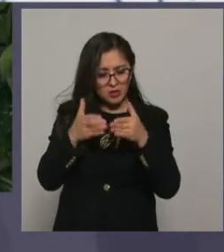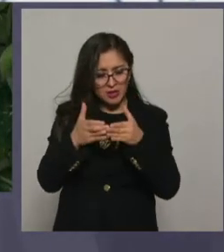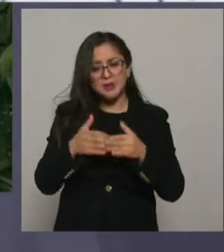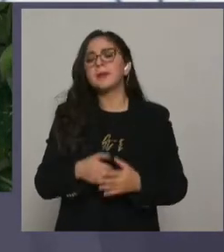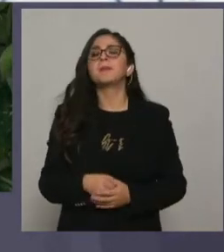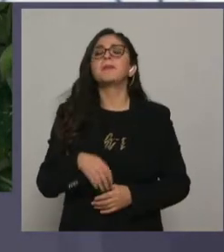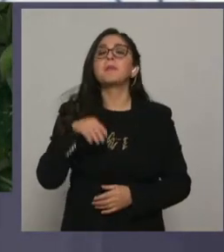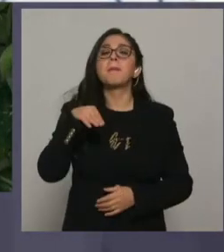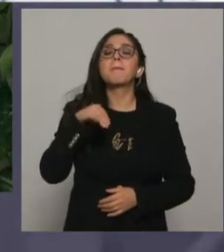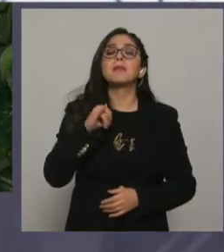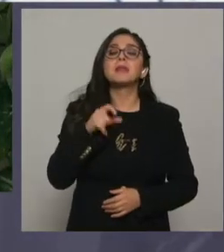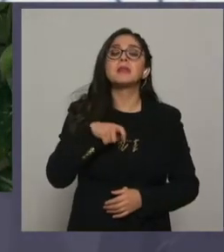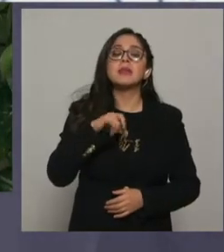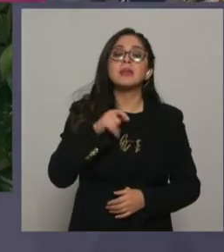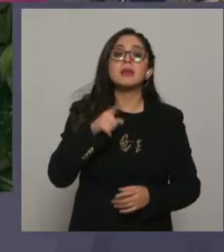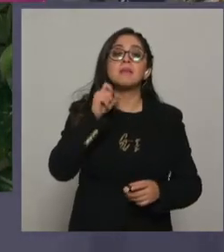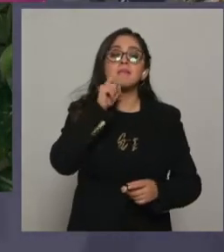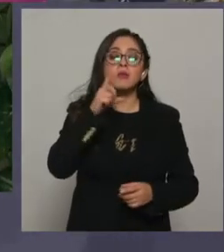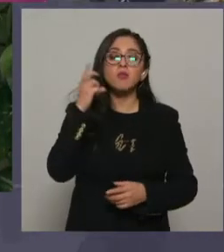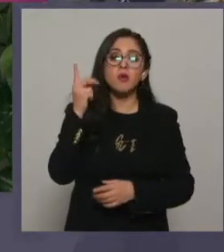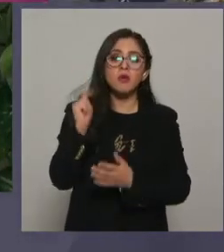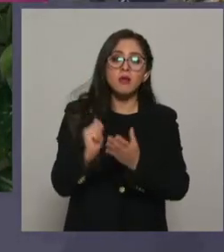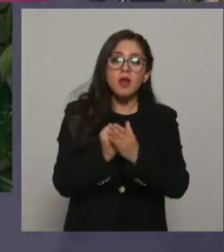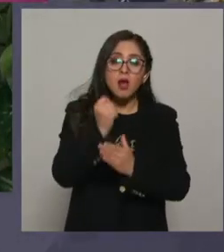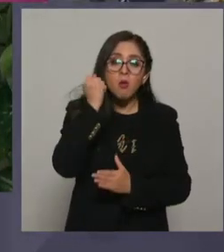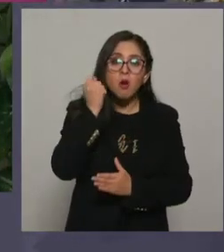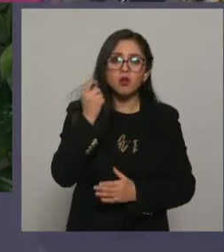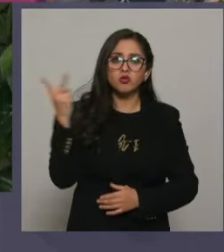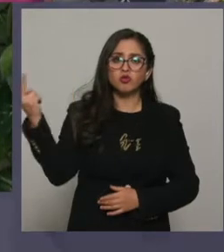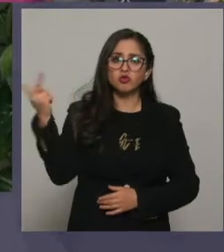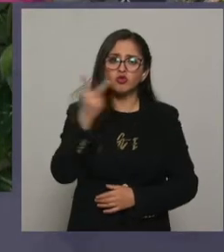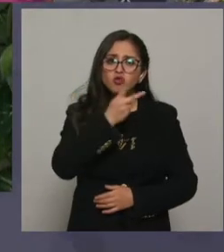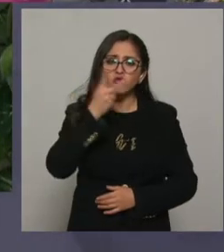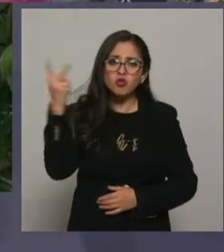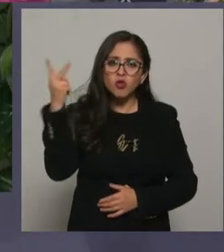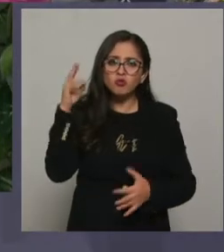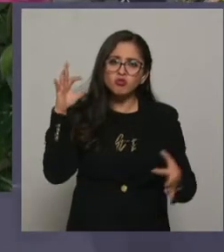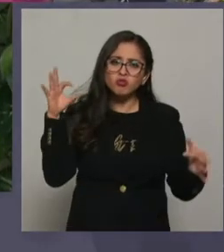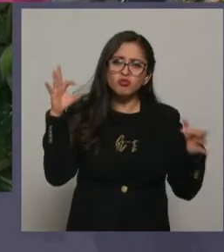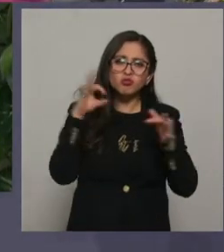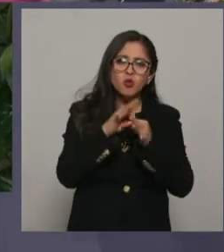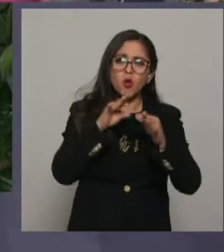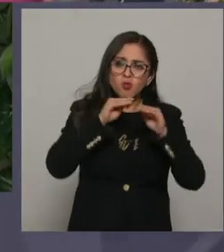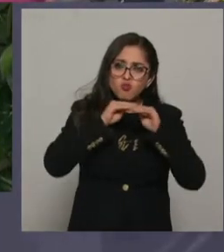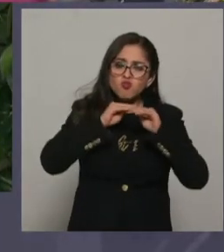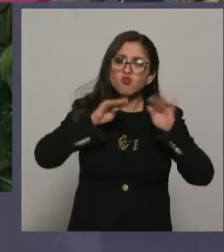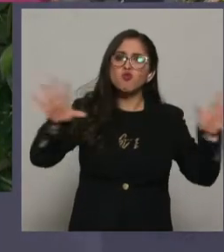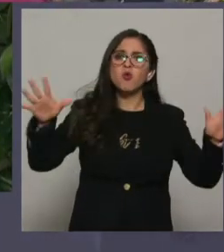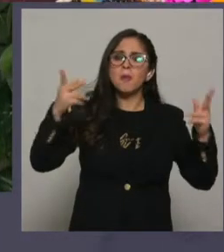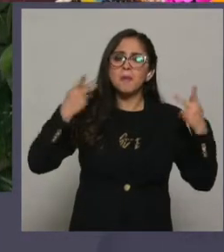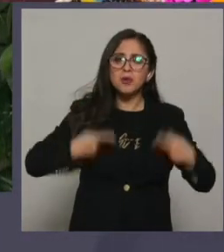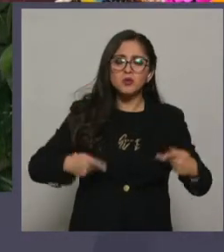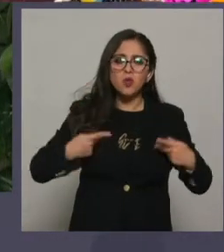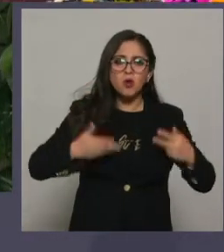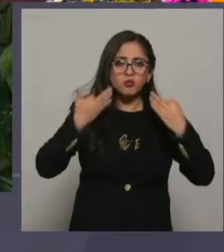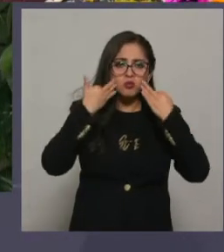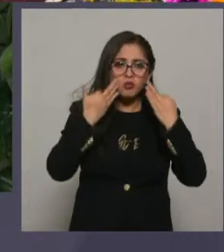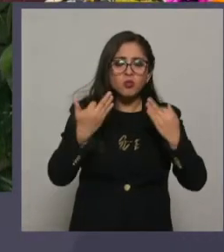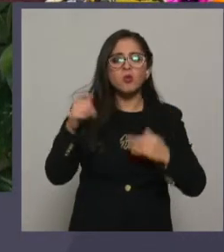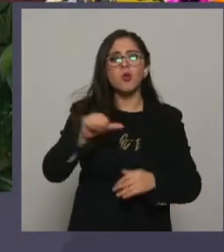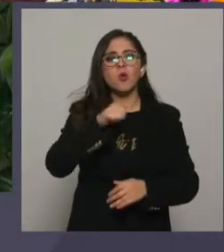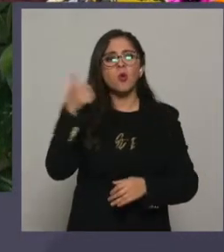Mixquic y Tláhuac en general se viven como dos eventos, tanto públicos como privados, ¿no? Por ejemplo, en